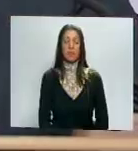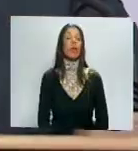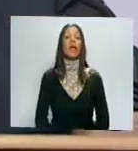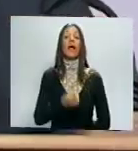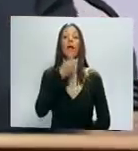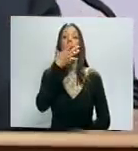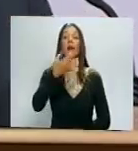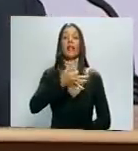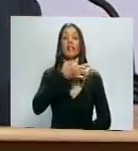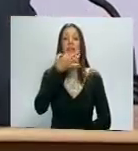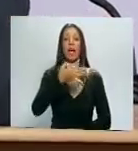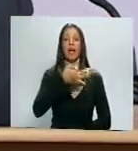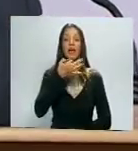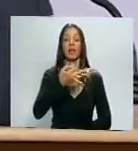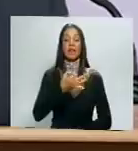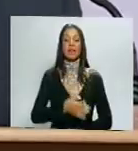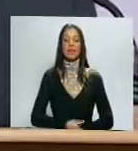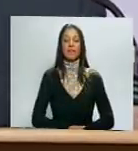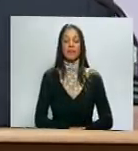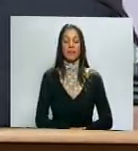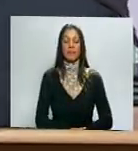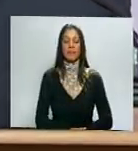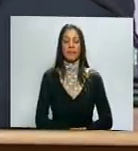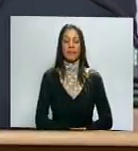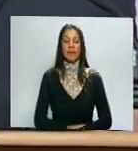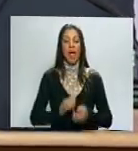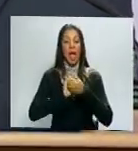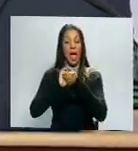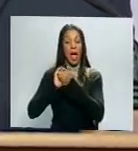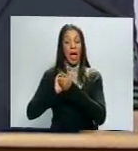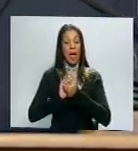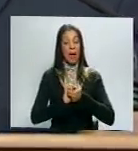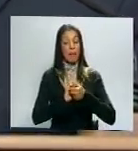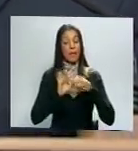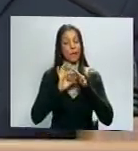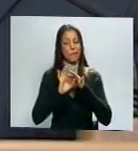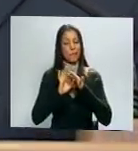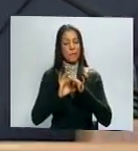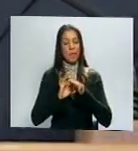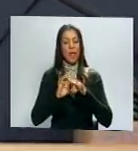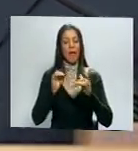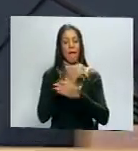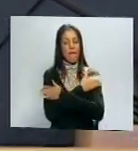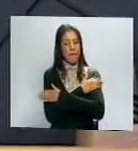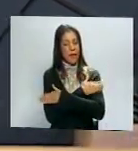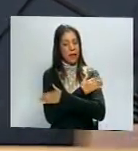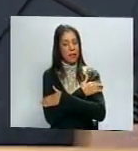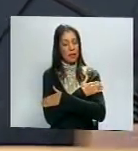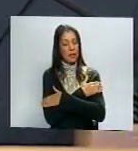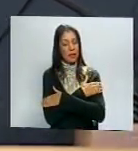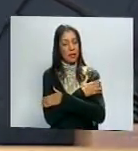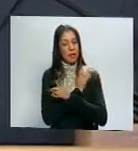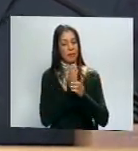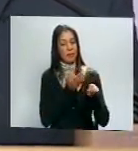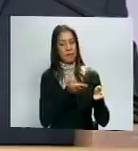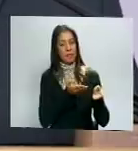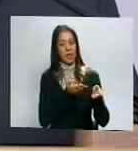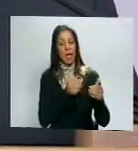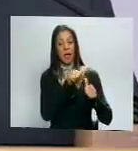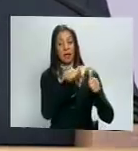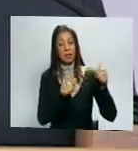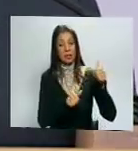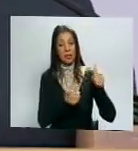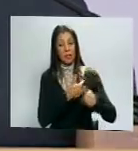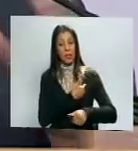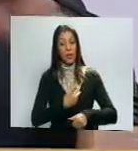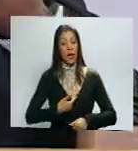Buenas tardes, primero camaradas, hermanas, hermanos, felicitaciones a nuestra querida compañera Tania Díaz,